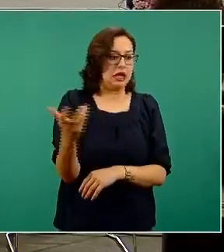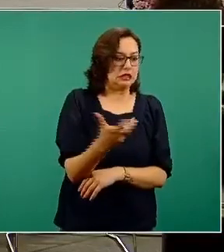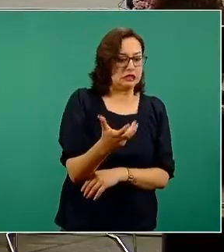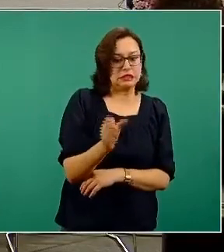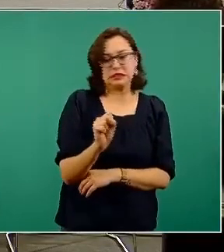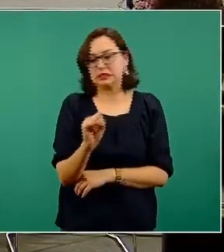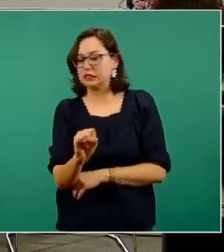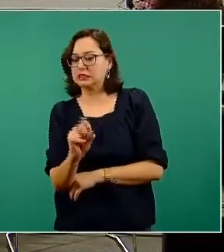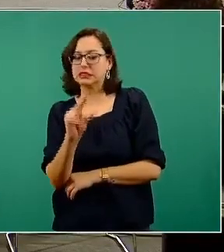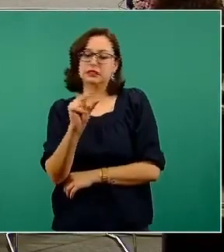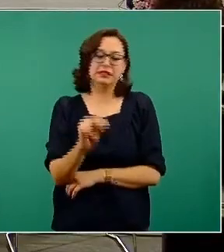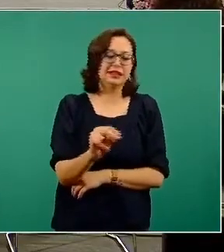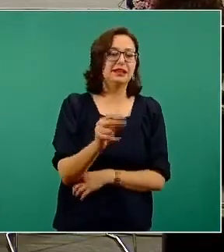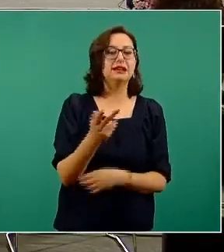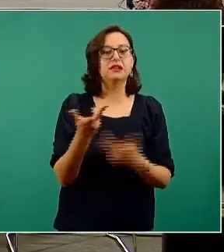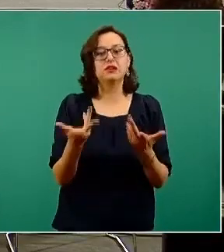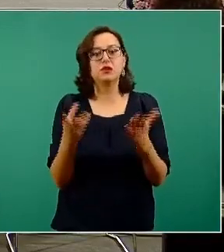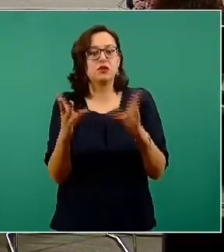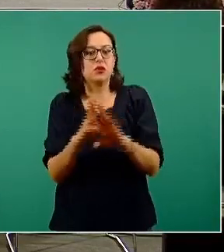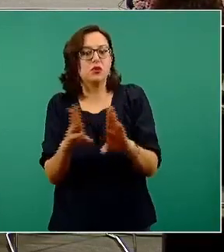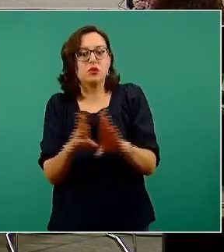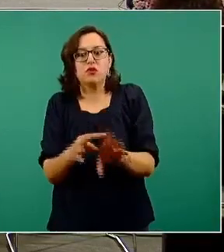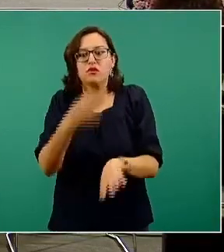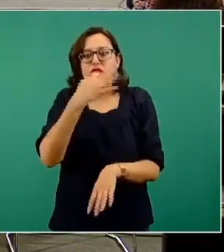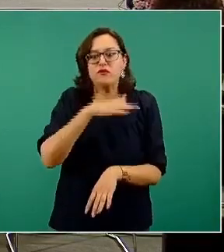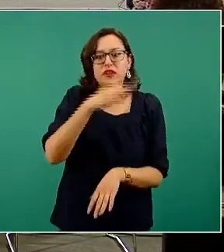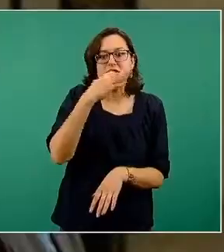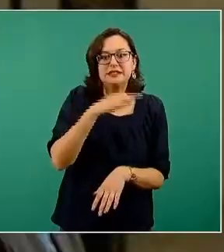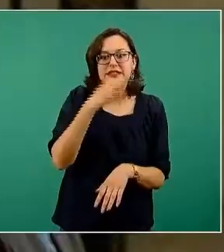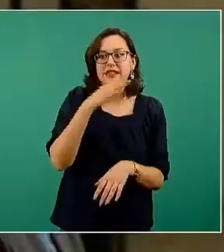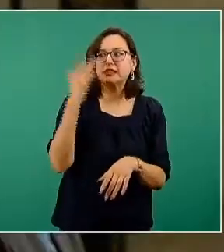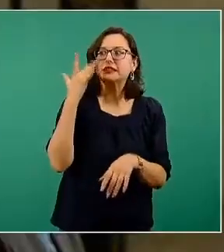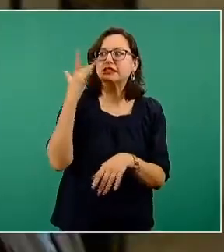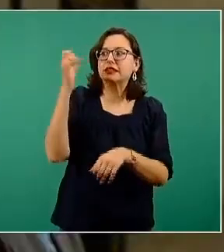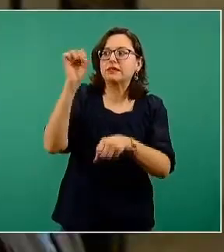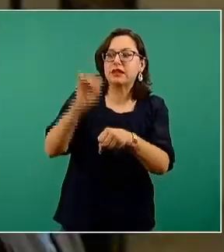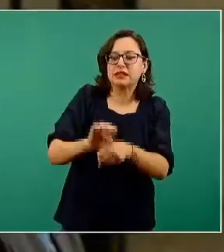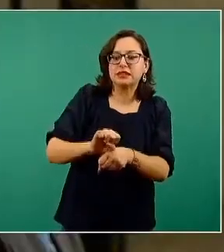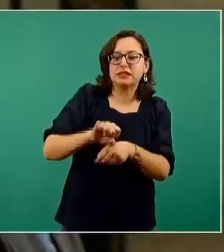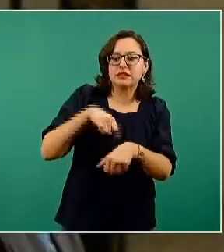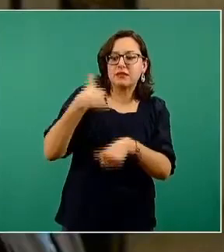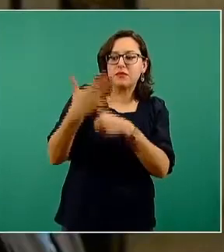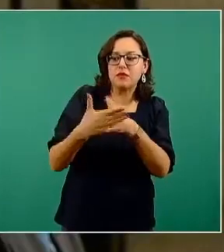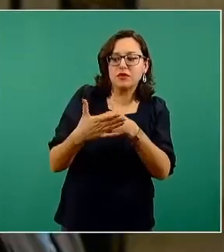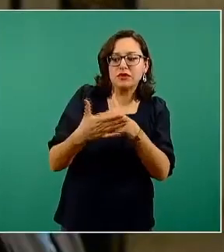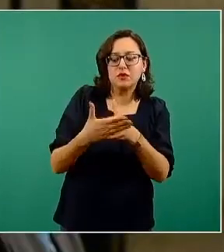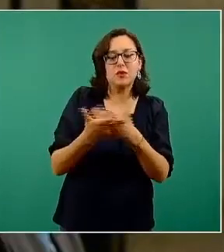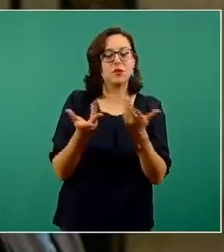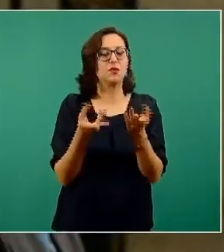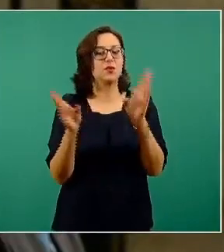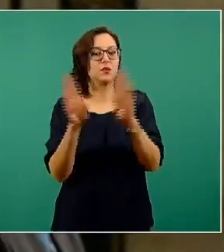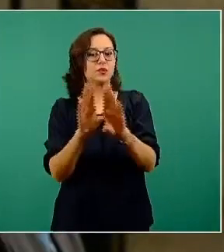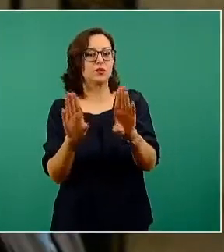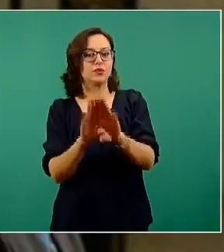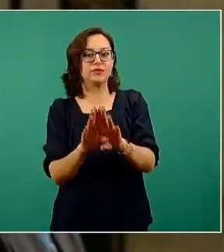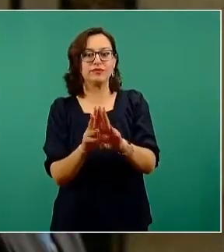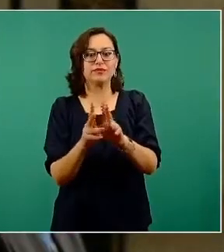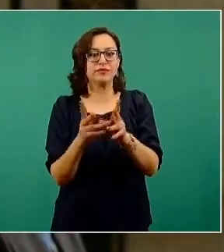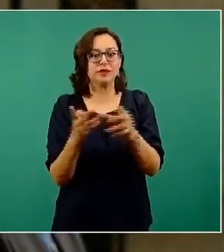Ese tipo de celebraciones, ¿cómo van a afrontar el